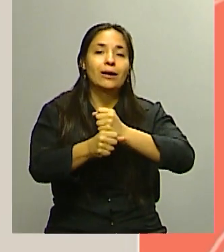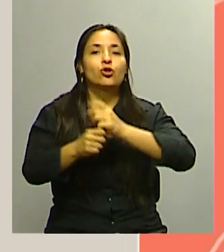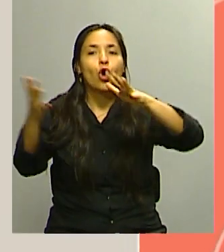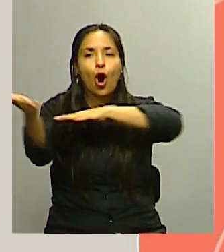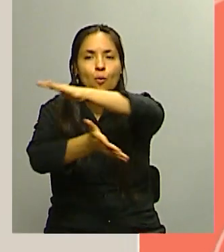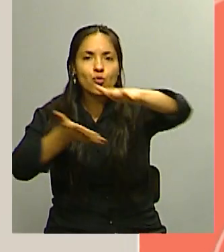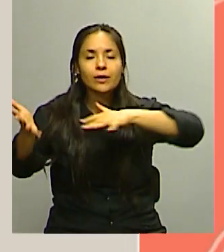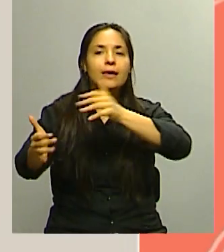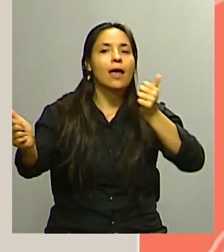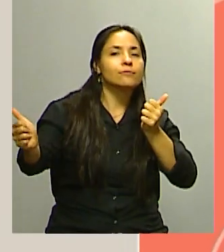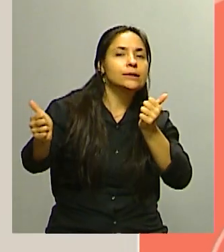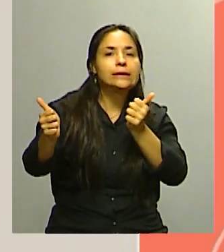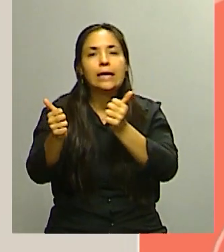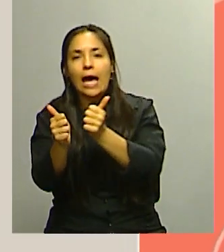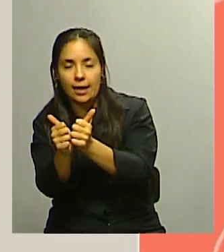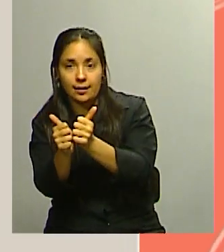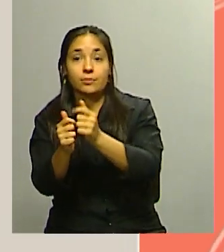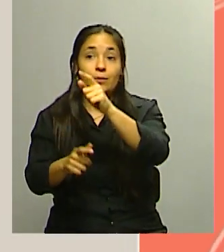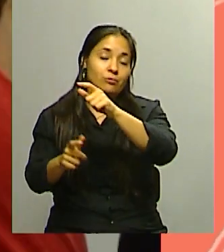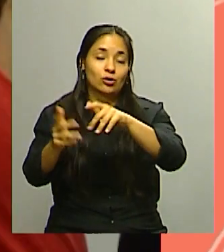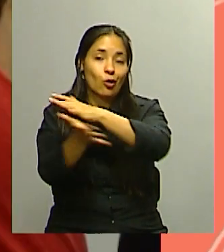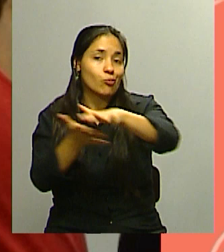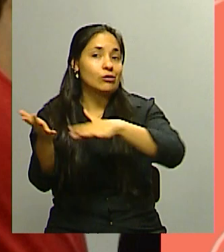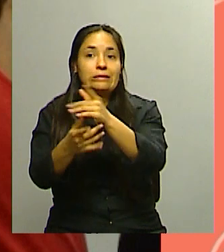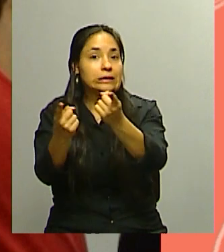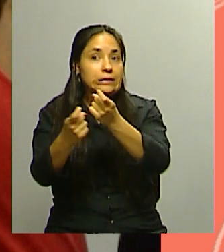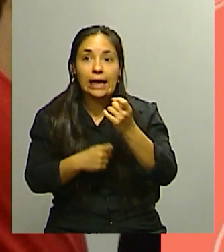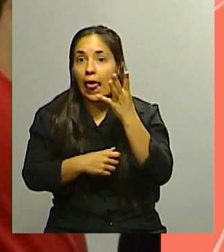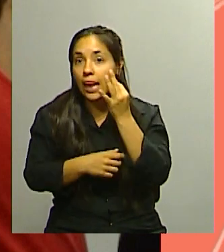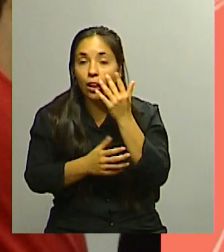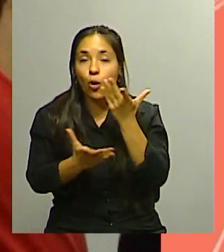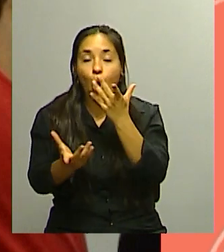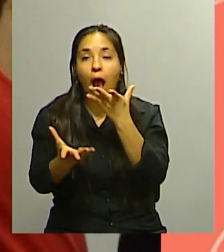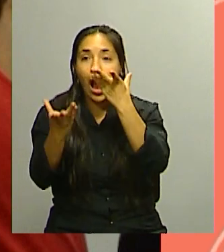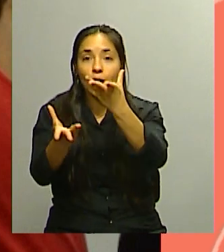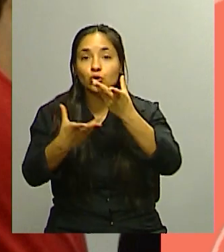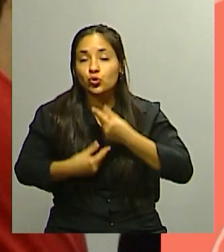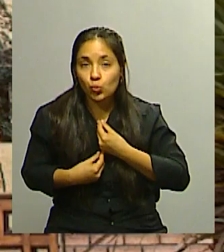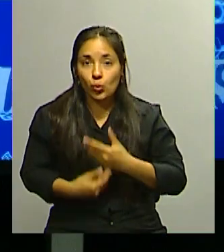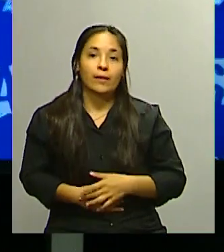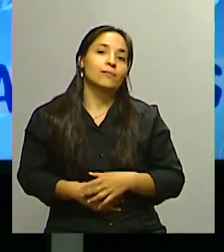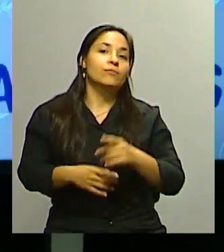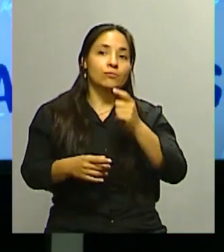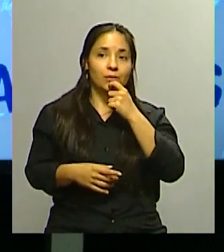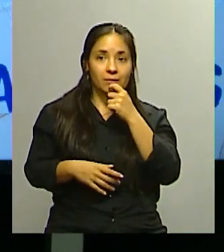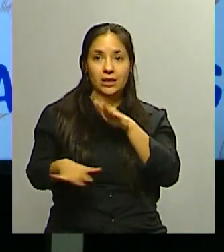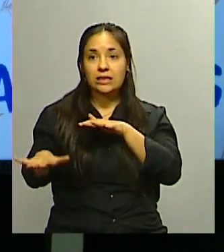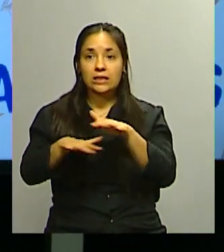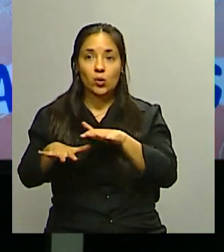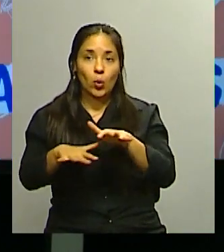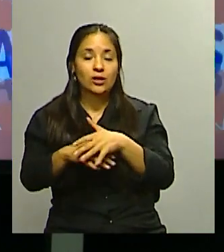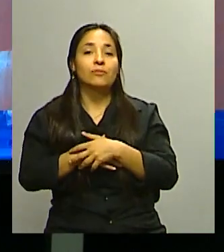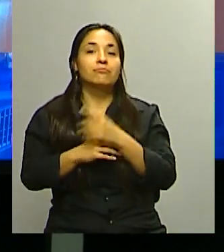comunidad cuando la comunidad lo necesita por razones que escapan a